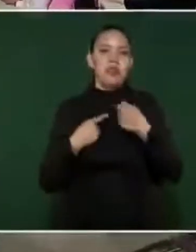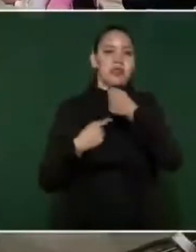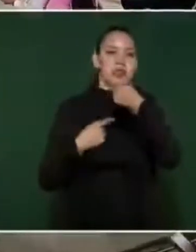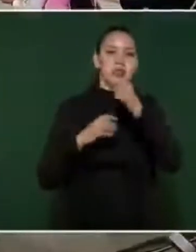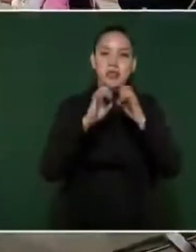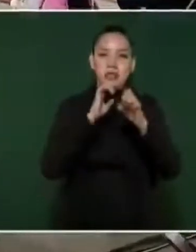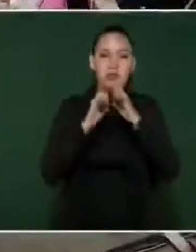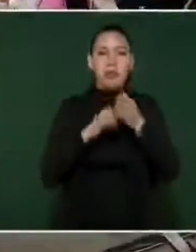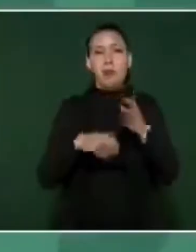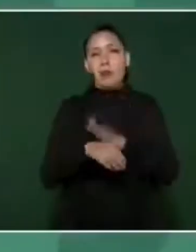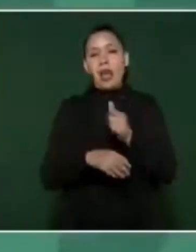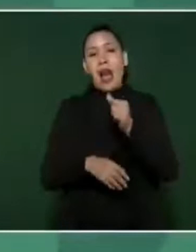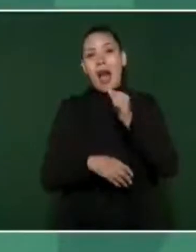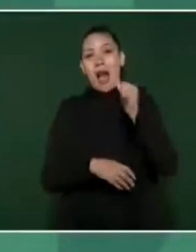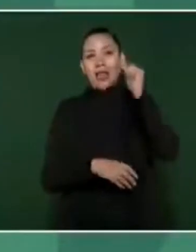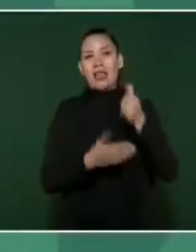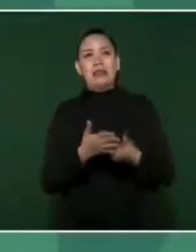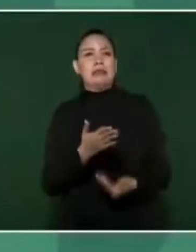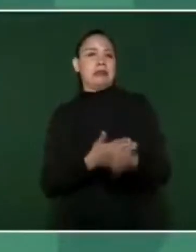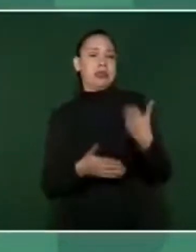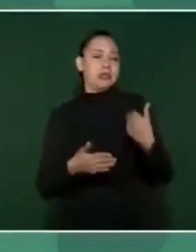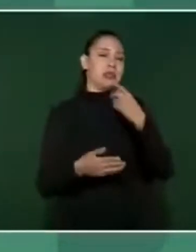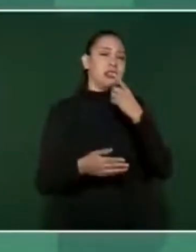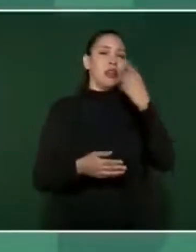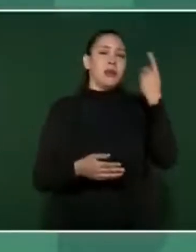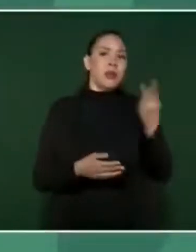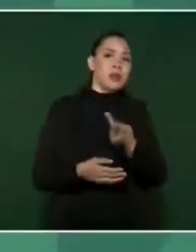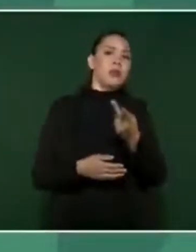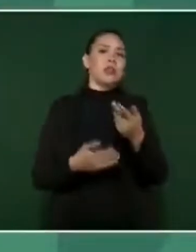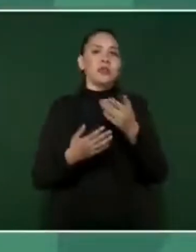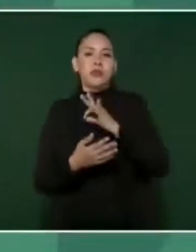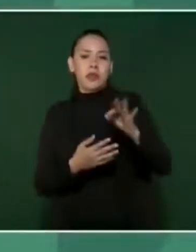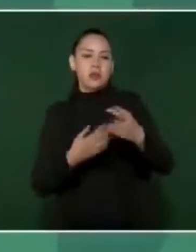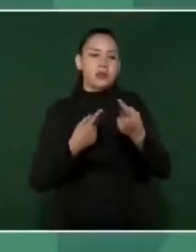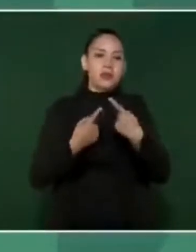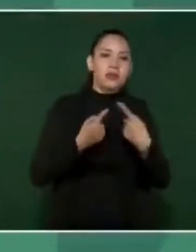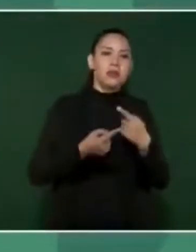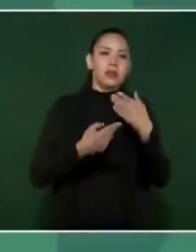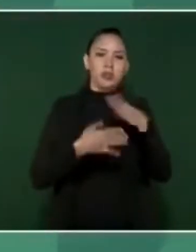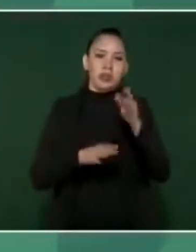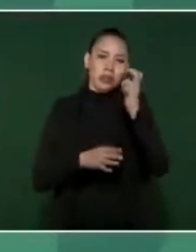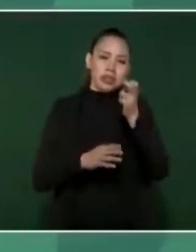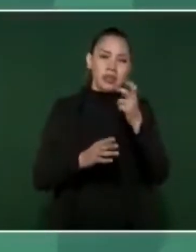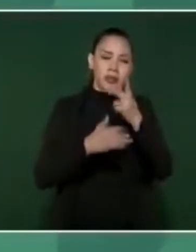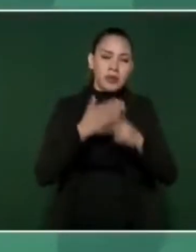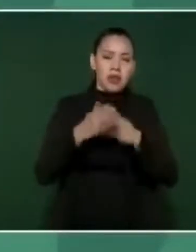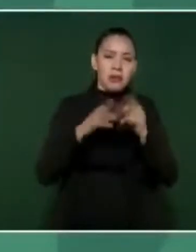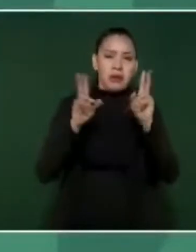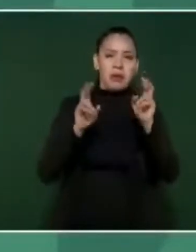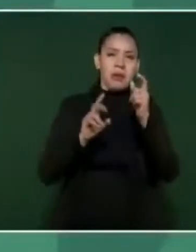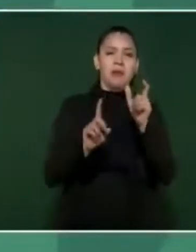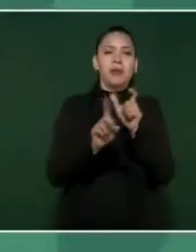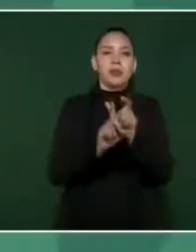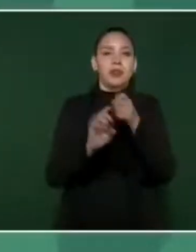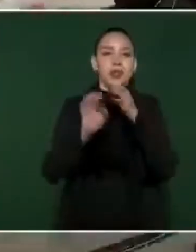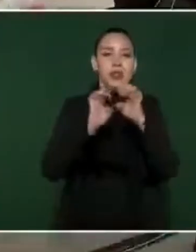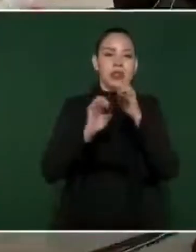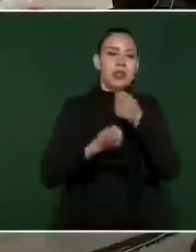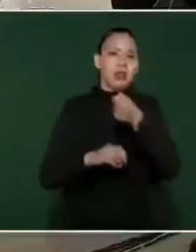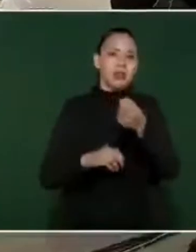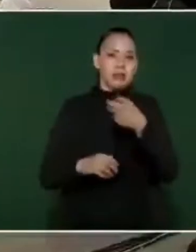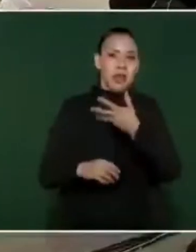Ayer, antier, se planteó esto. Uno de los compañeros que debe estar por aquí, sí, aquí